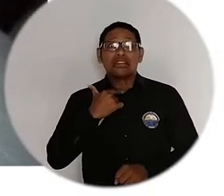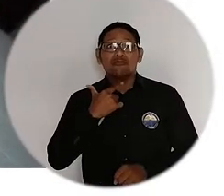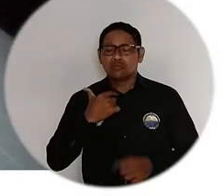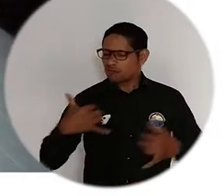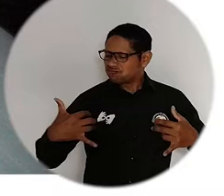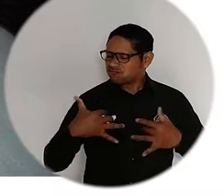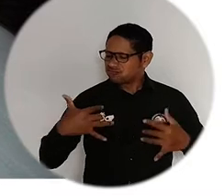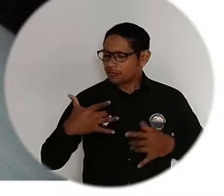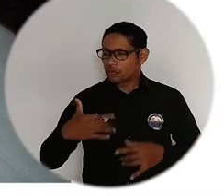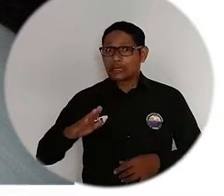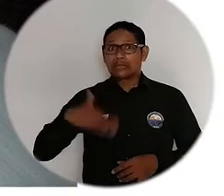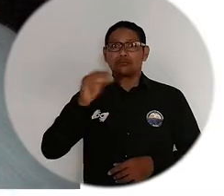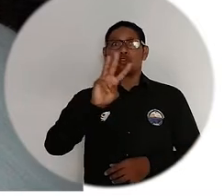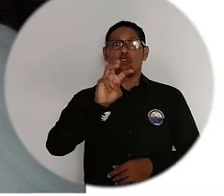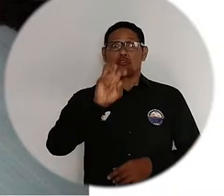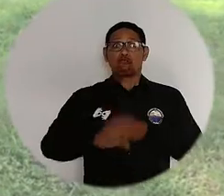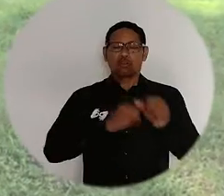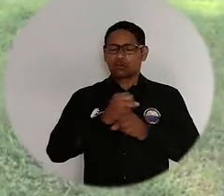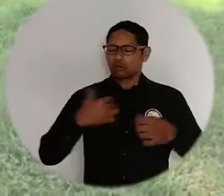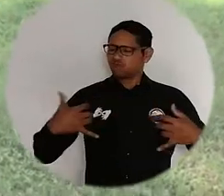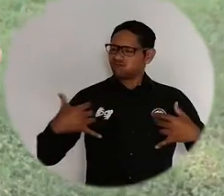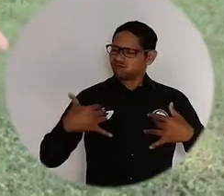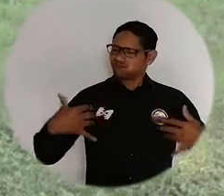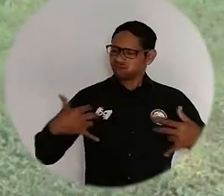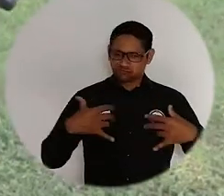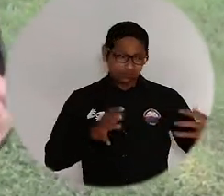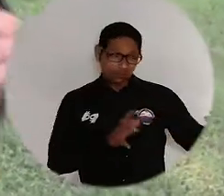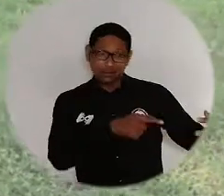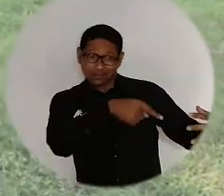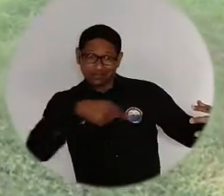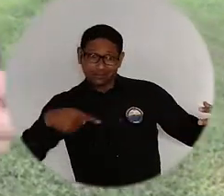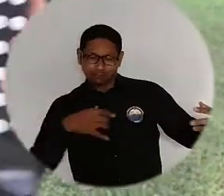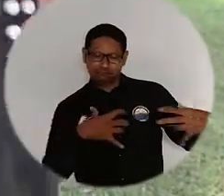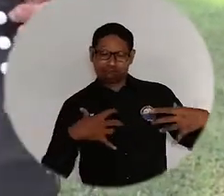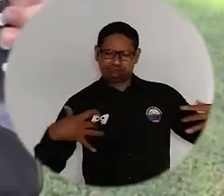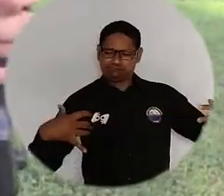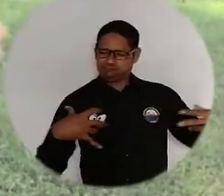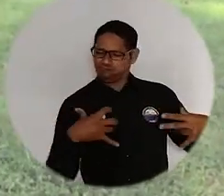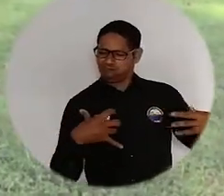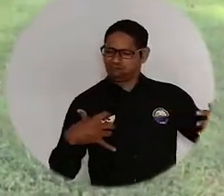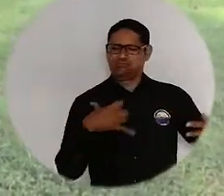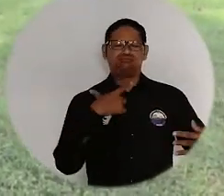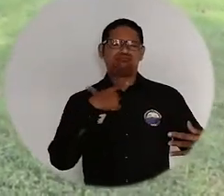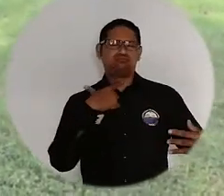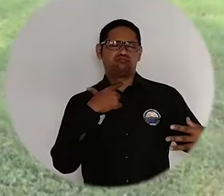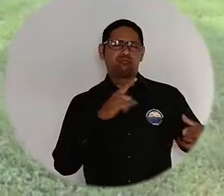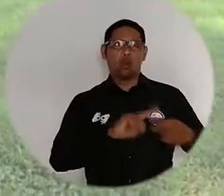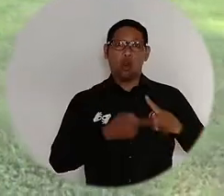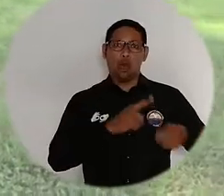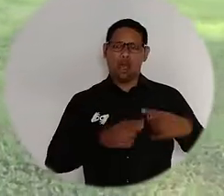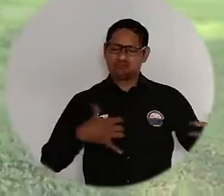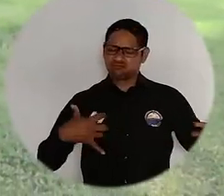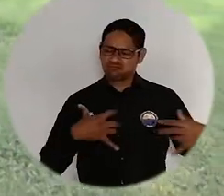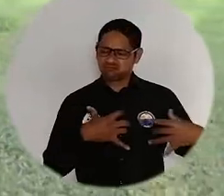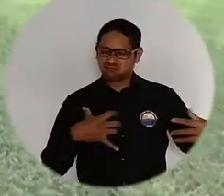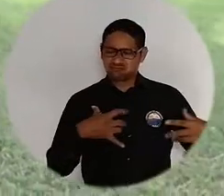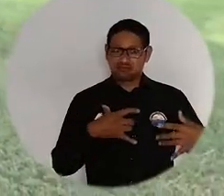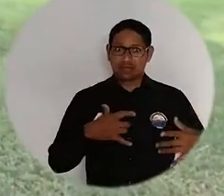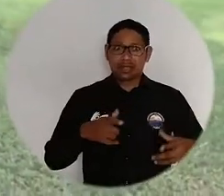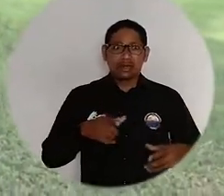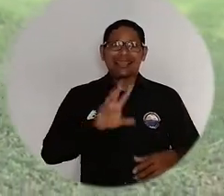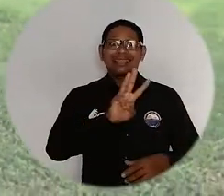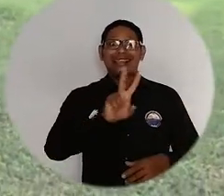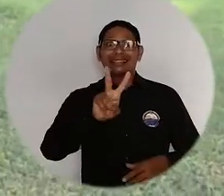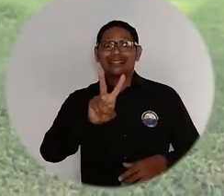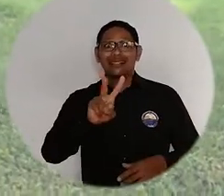desde los 8 toca como todo un profesional aquí el compañero de viento del que extrae las más exquisitas melodías las mismas con las que logró ser el mejor entre